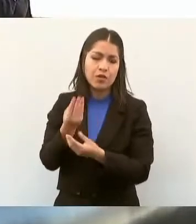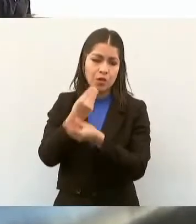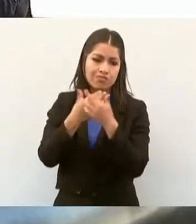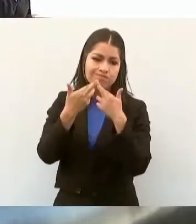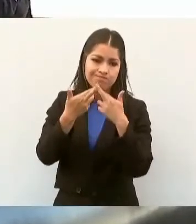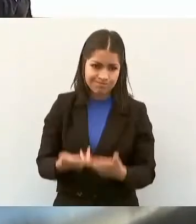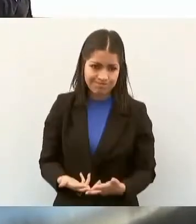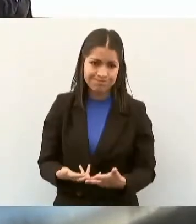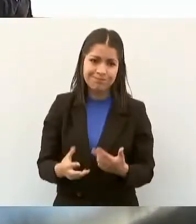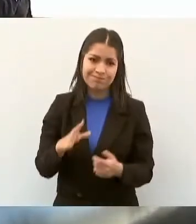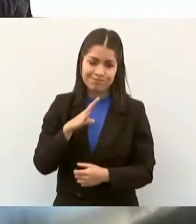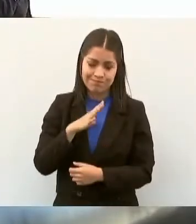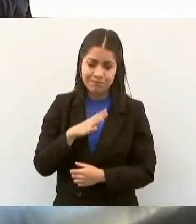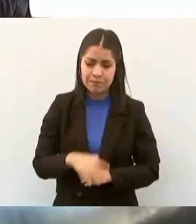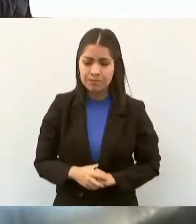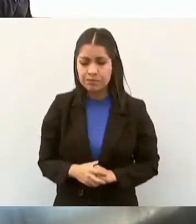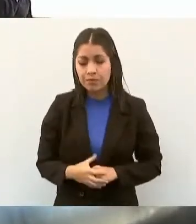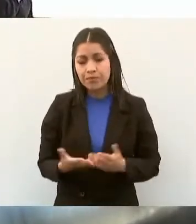Y bueno,